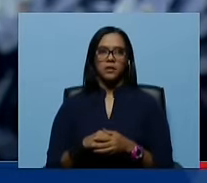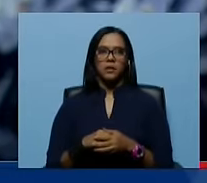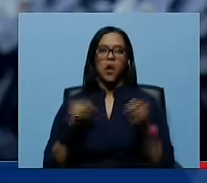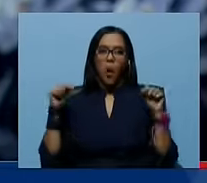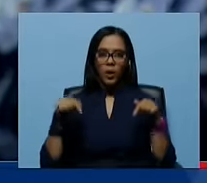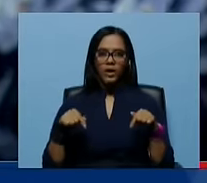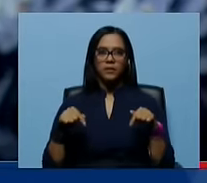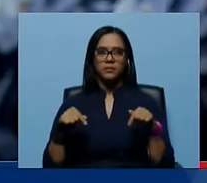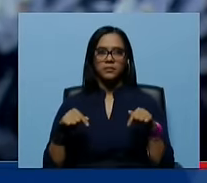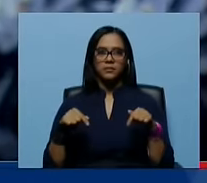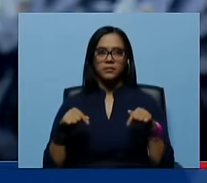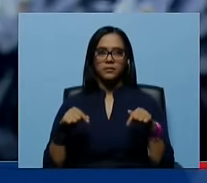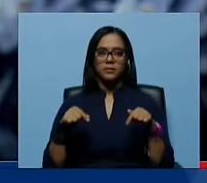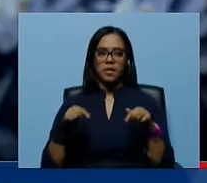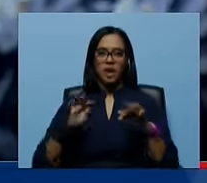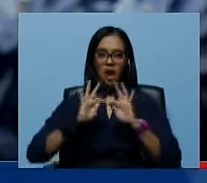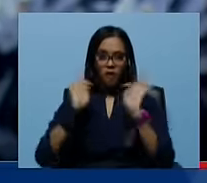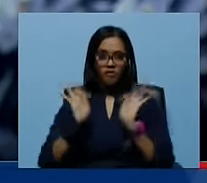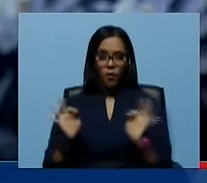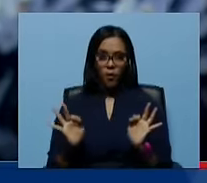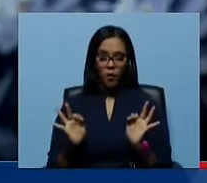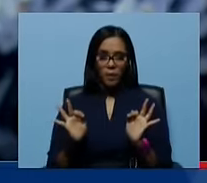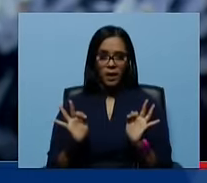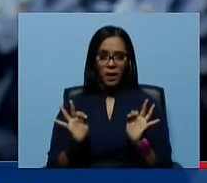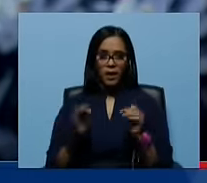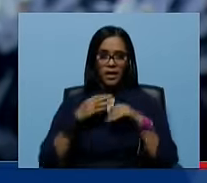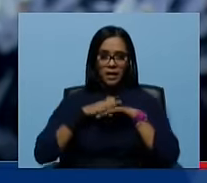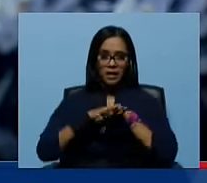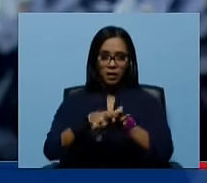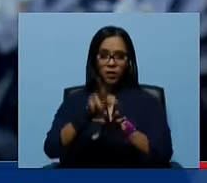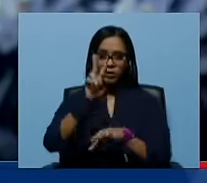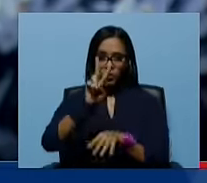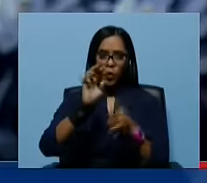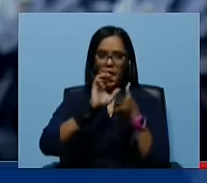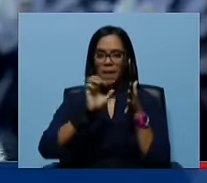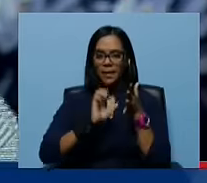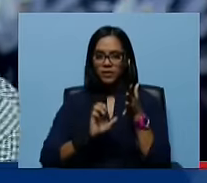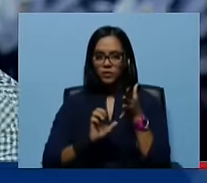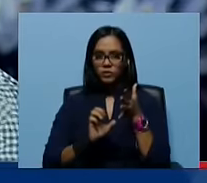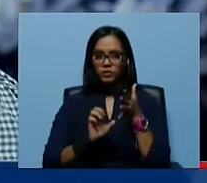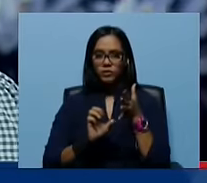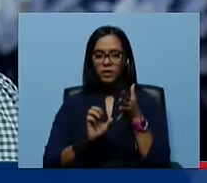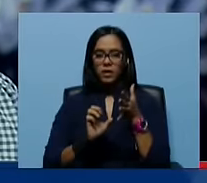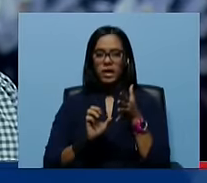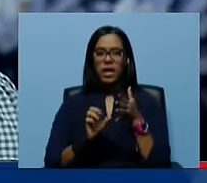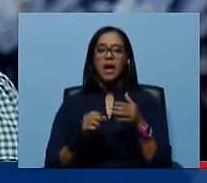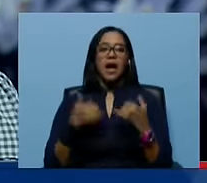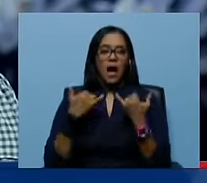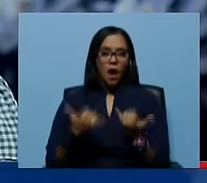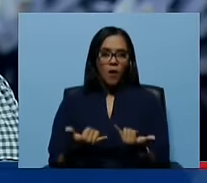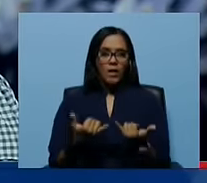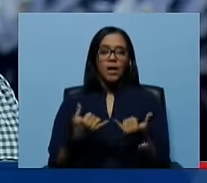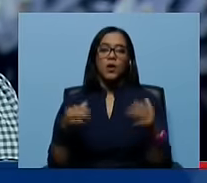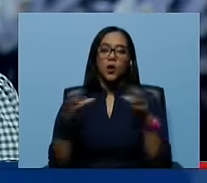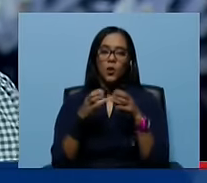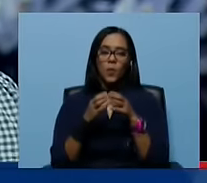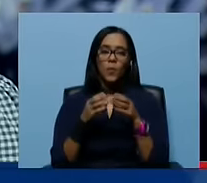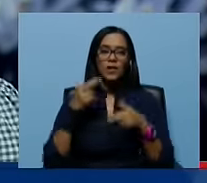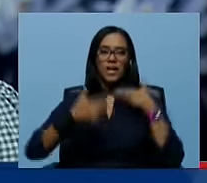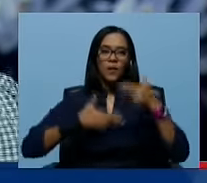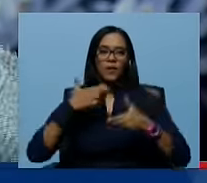Hoy la modalidad combinó esos dos elementos. Dado que la generación de delincuentes más